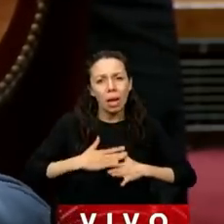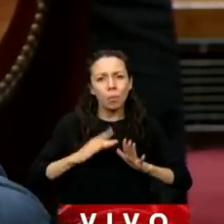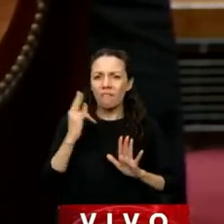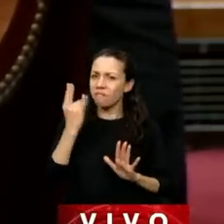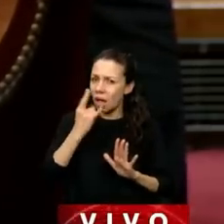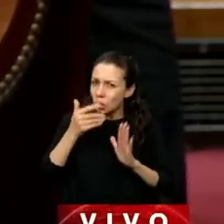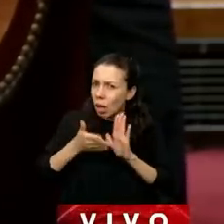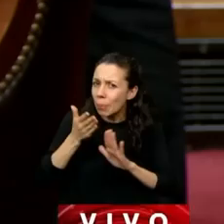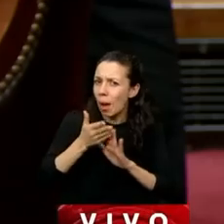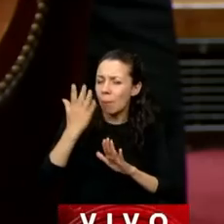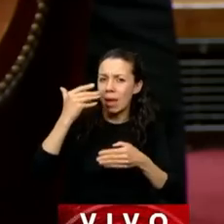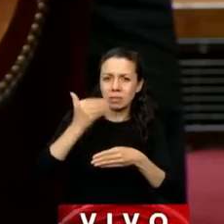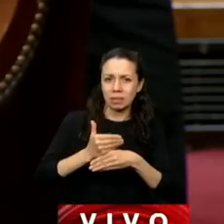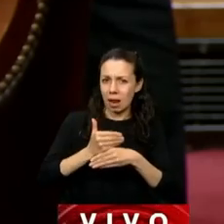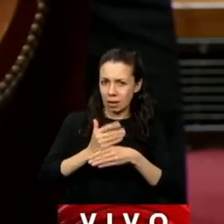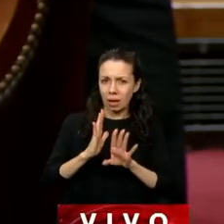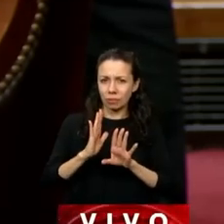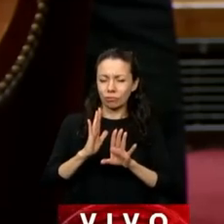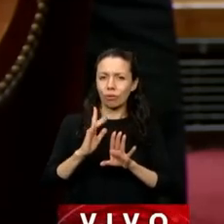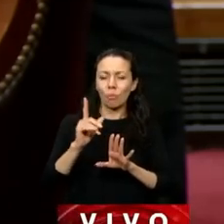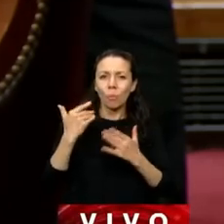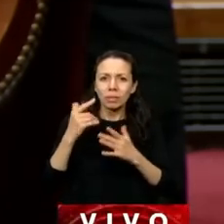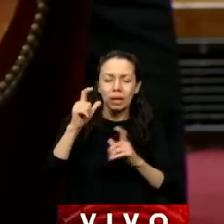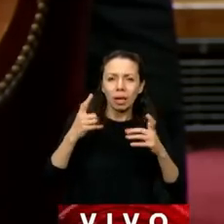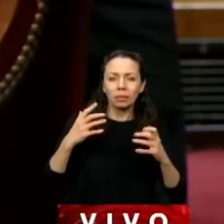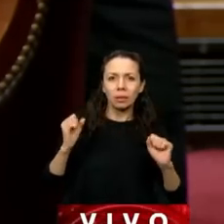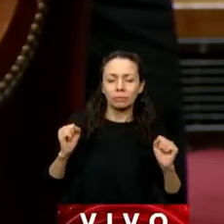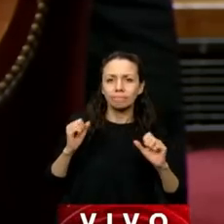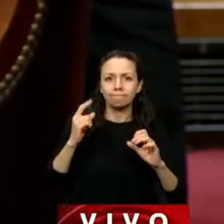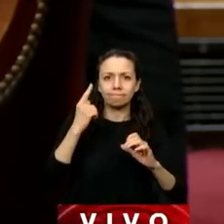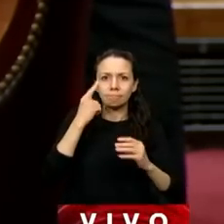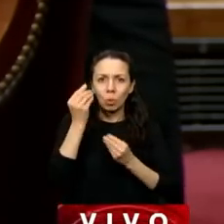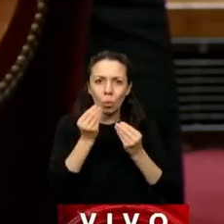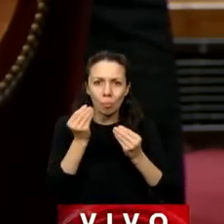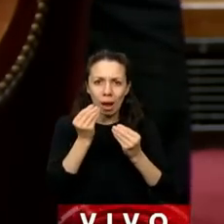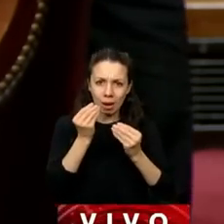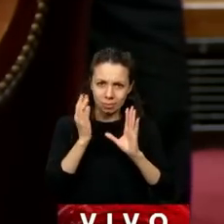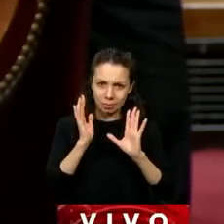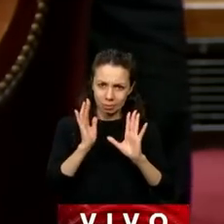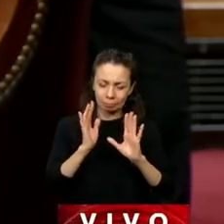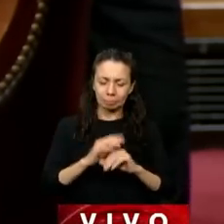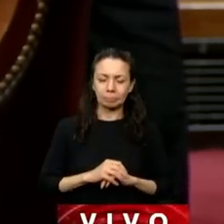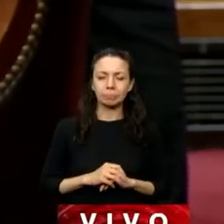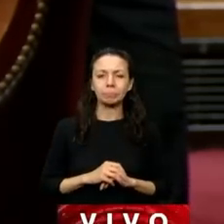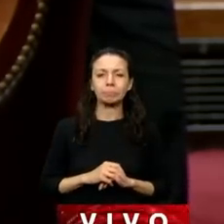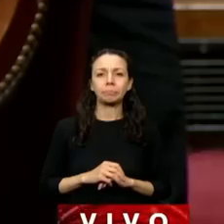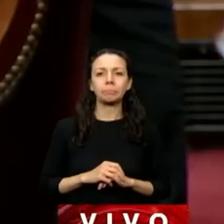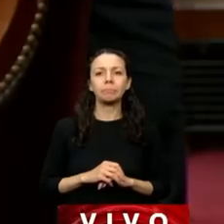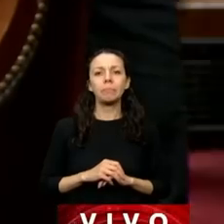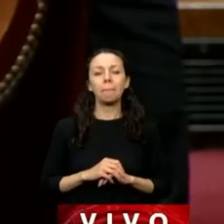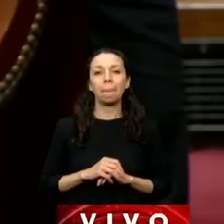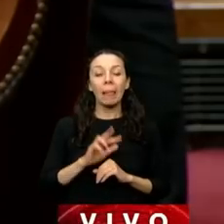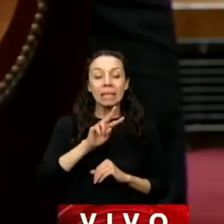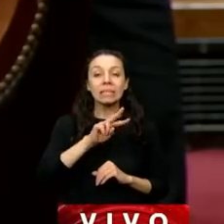intranquilizar innecesariamente a la población hospitalaria. La segunda cosa que